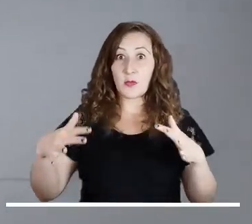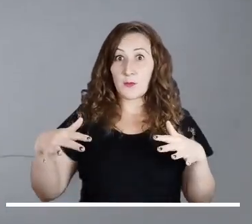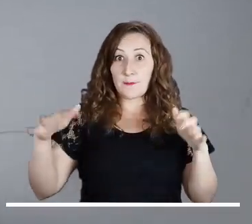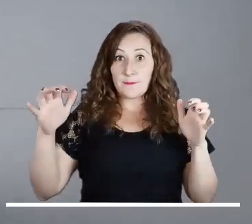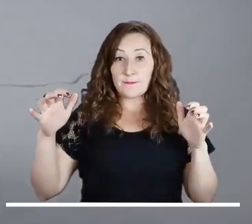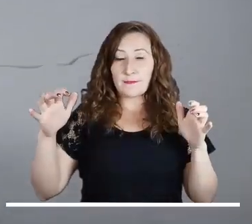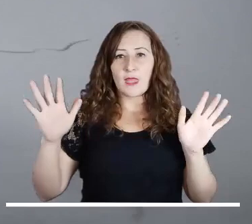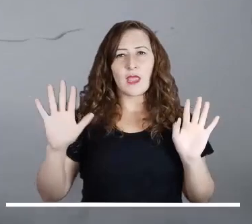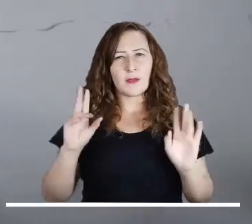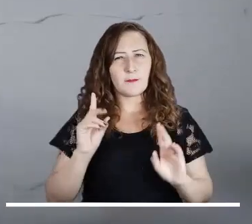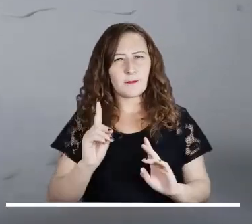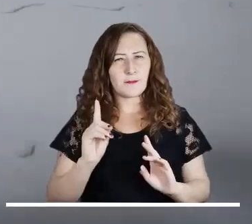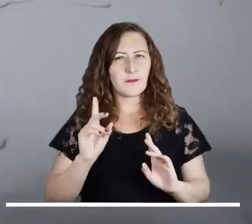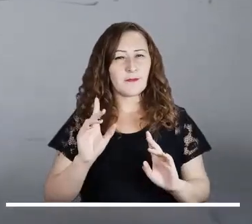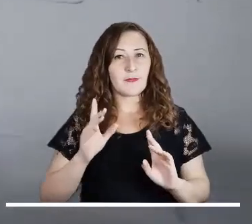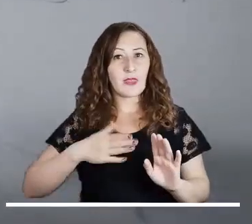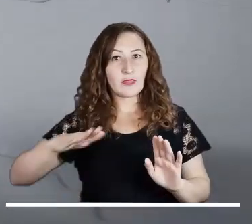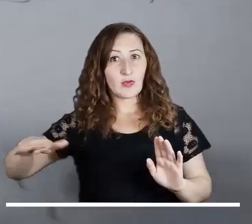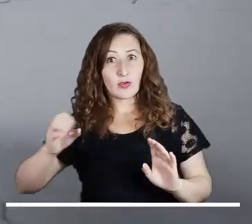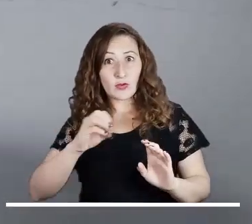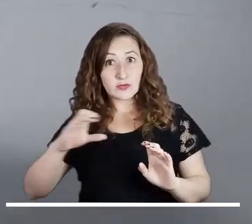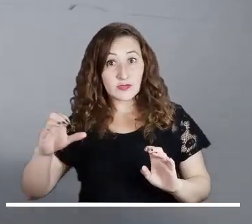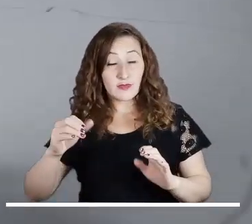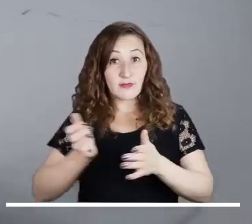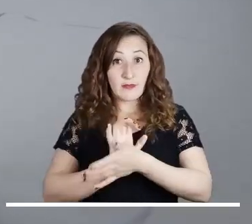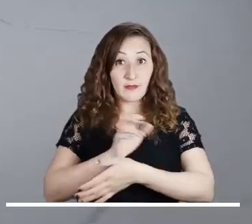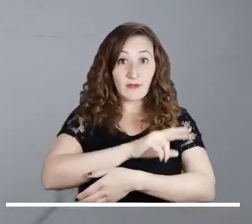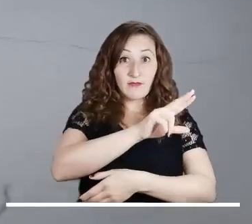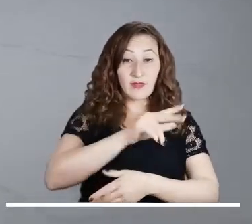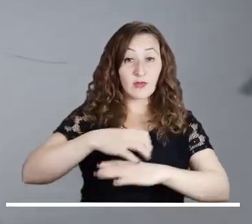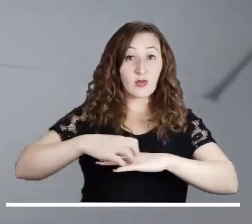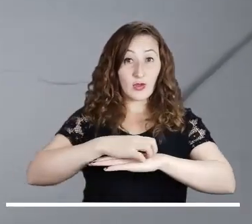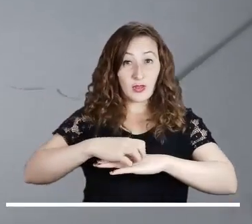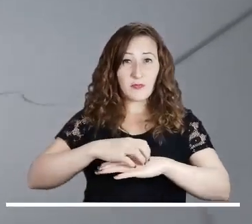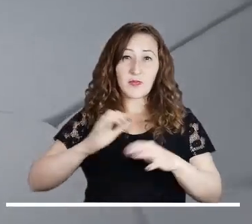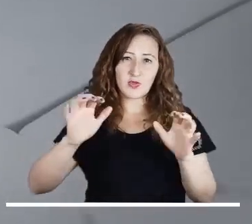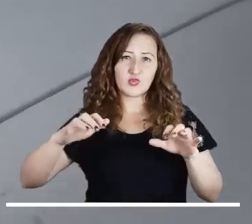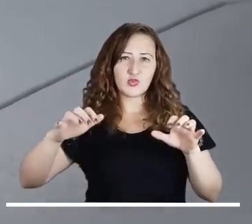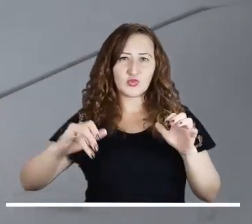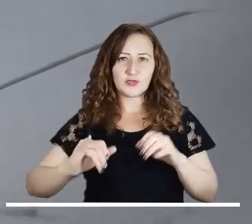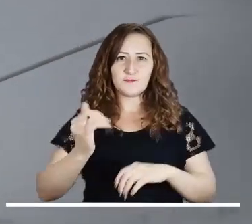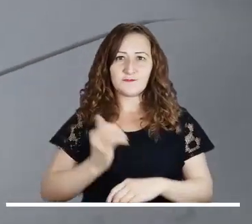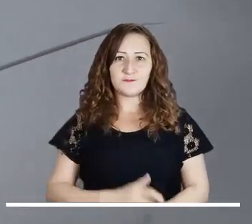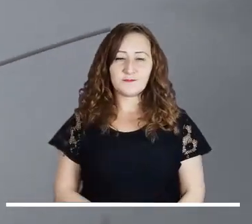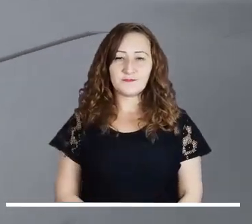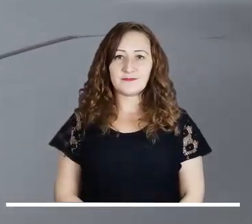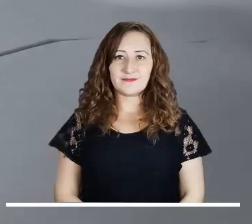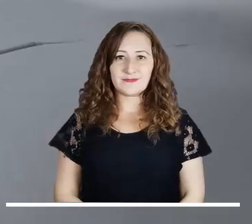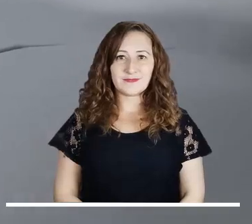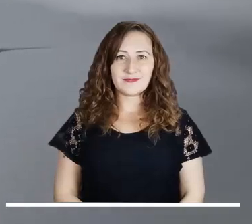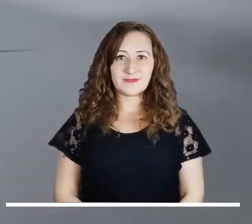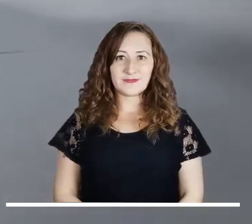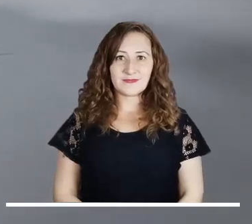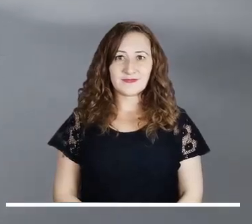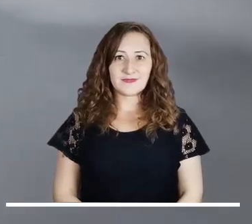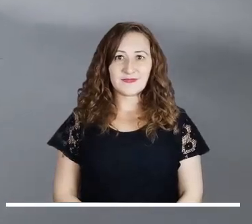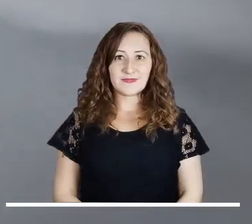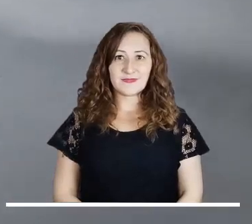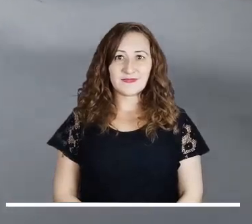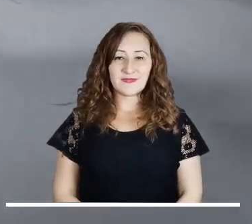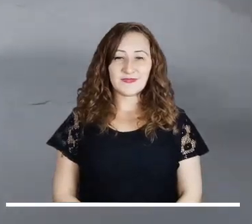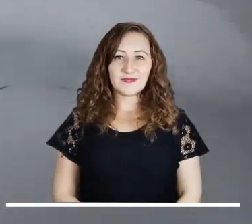Por su parte, los Andes mantendrían el tiempo seco. Sin embargo, en el occidente de Antioquia, en el eje cafetero y en Tolima se anticipan algunas